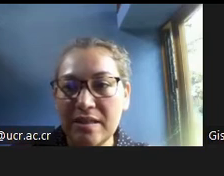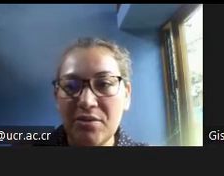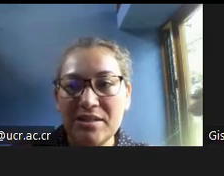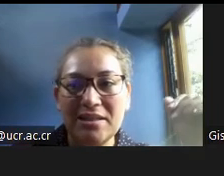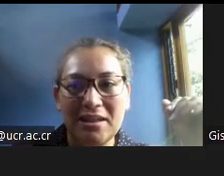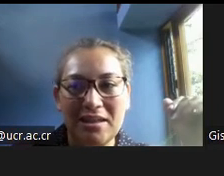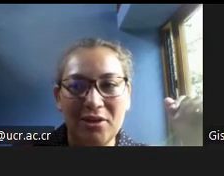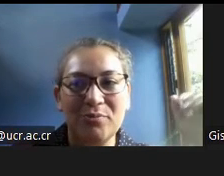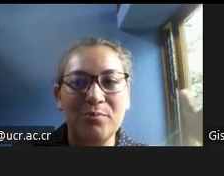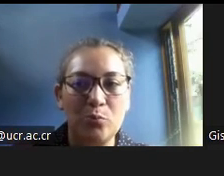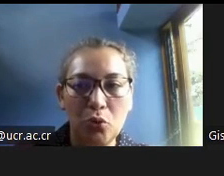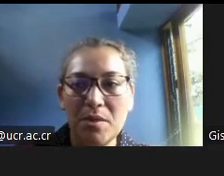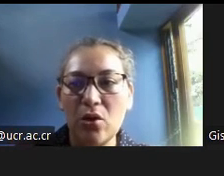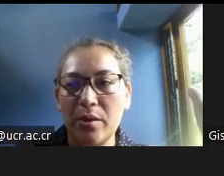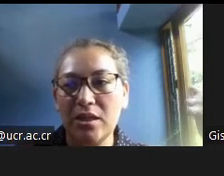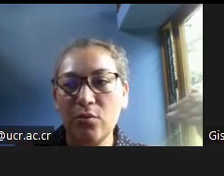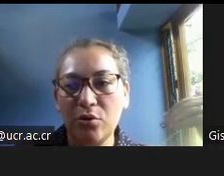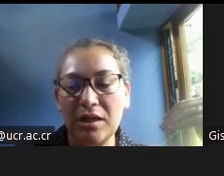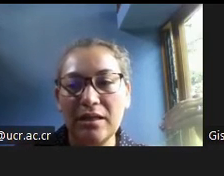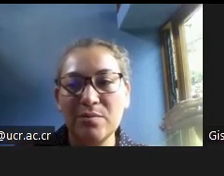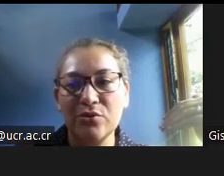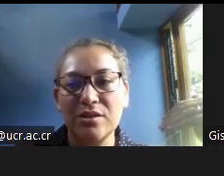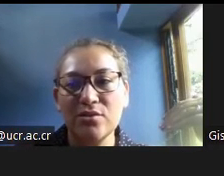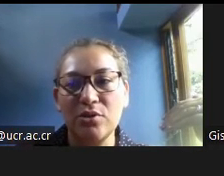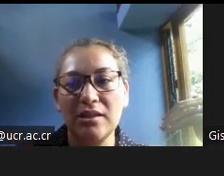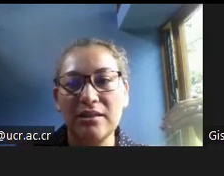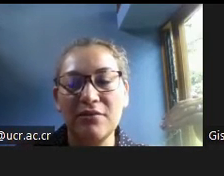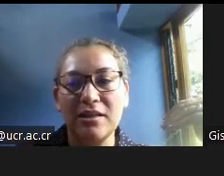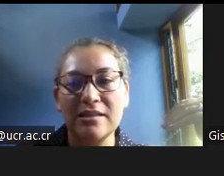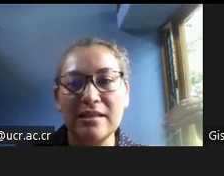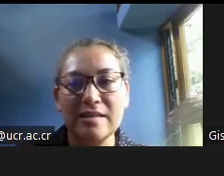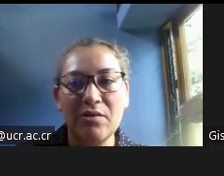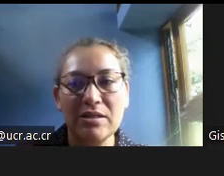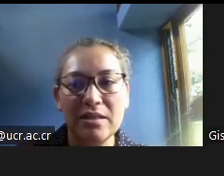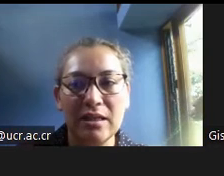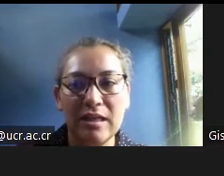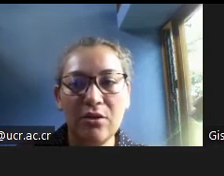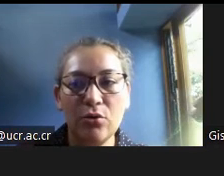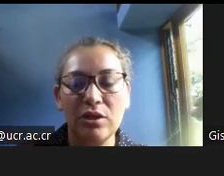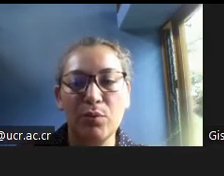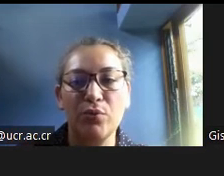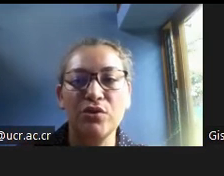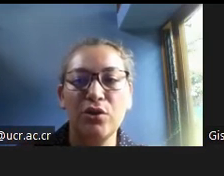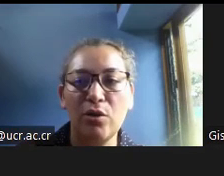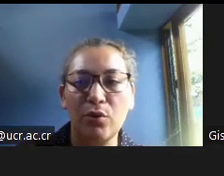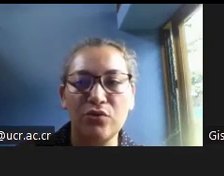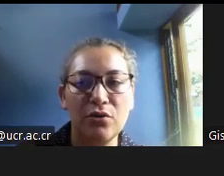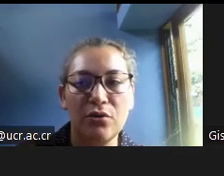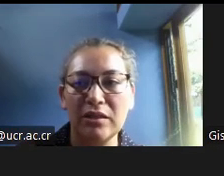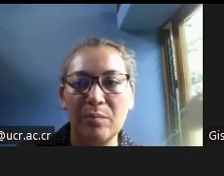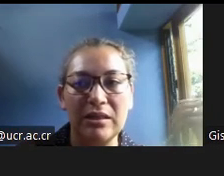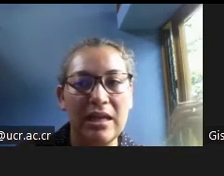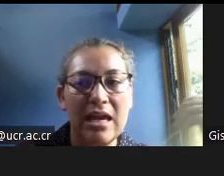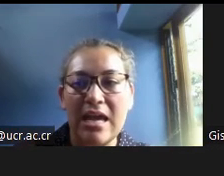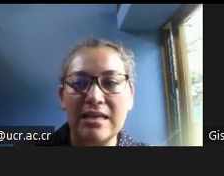Pronunciación de sílabas en italiano. Muy bien, objetivo, lograr que las personas estudiantes diferencien las sílabas en italiano con el propósito de que